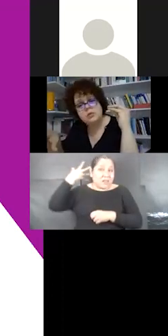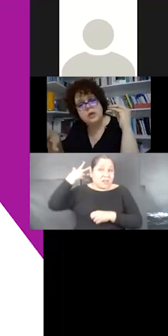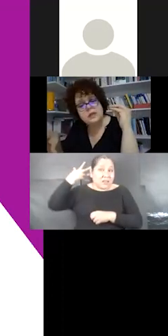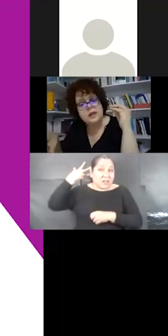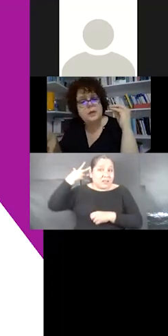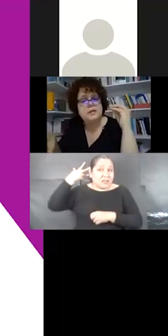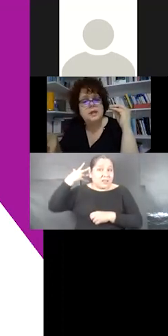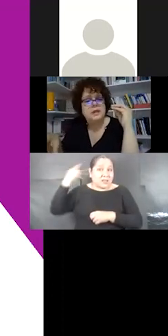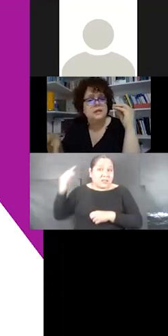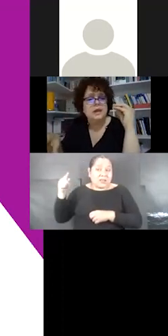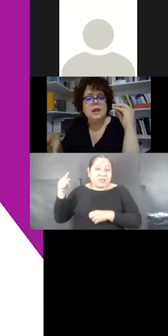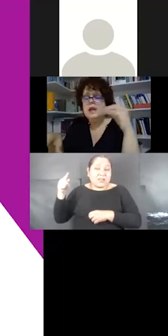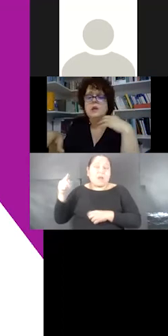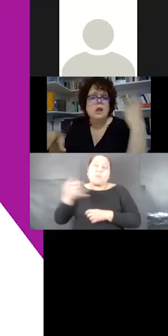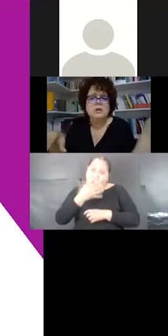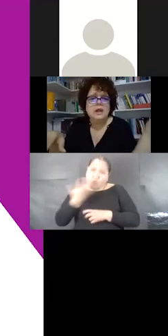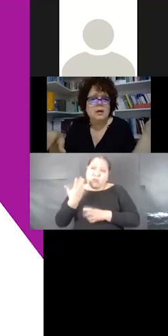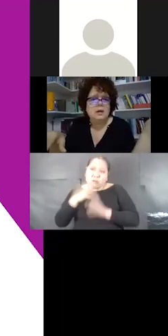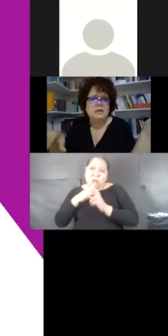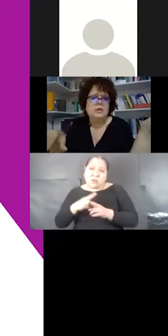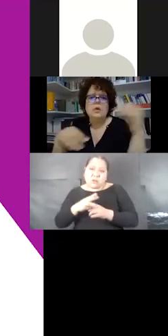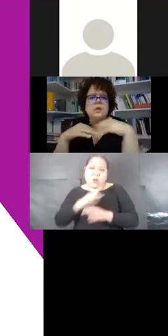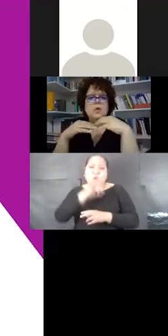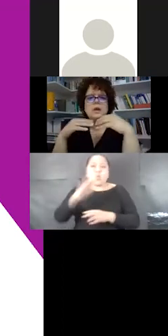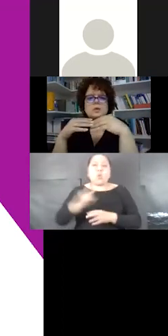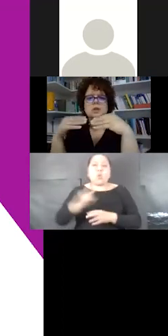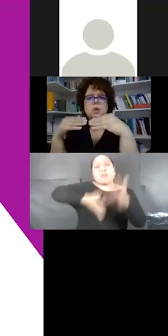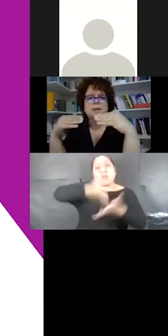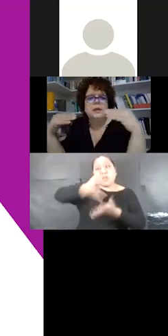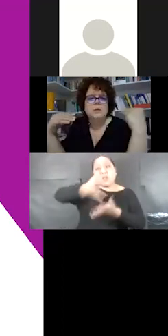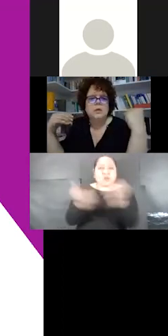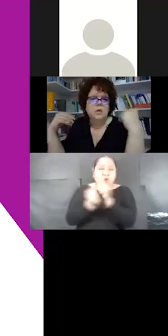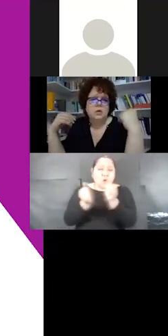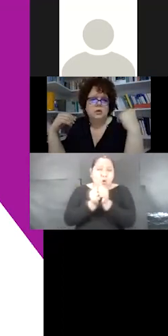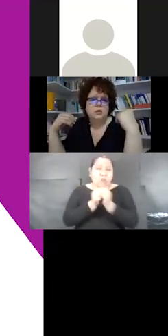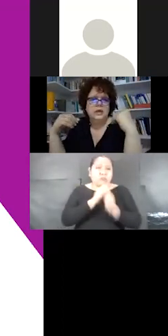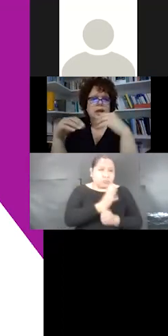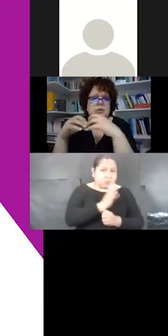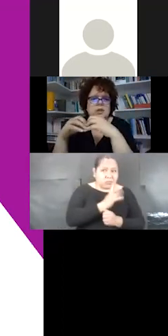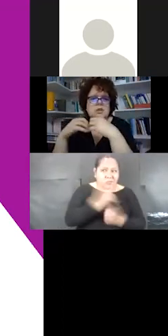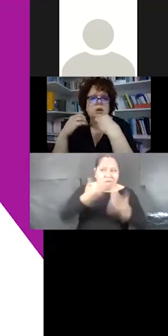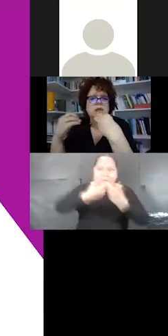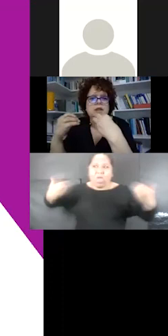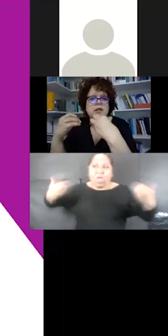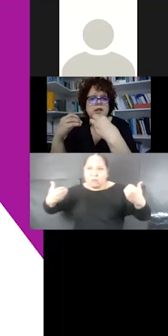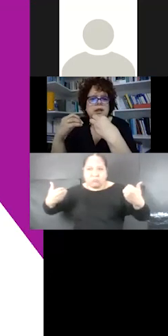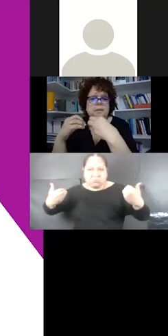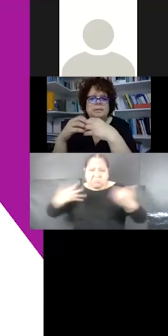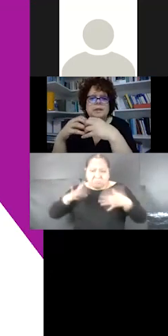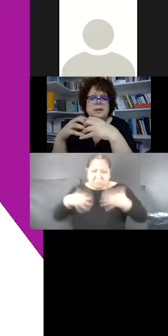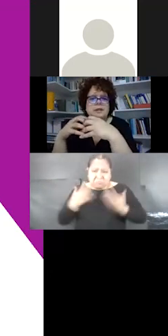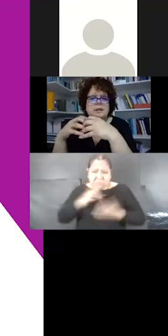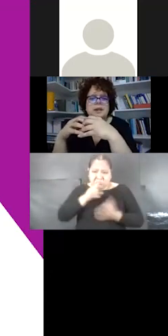resultados si utilizan la lengua de señas, igual con el habla, ¿no? No es incompatible uno con otro. Entonces, eso es lo que se